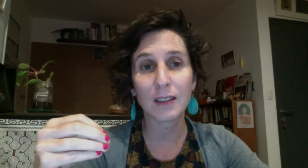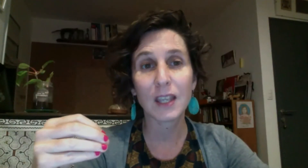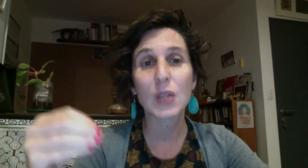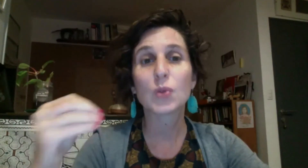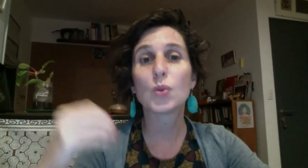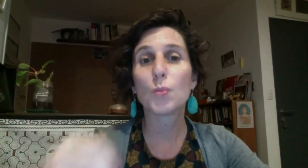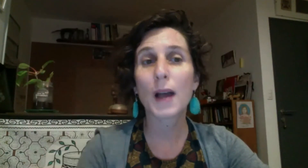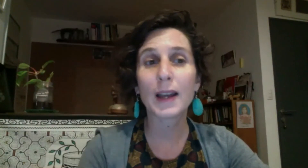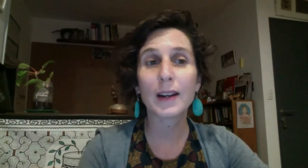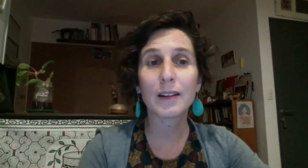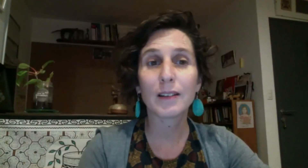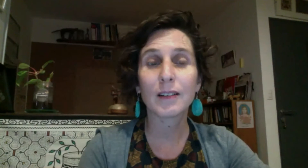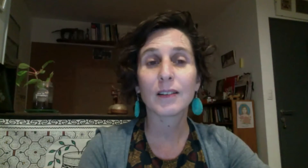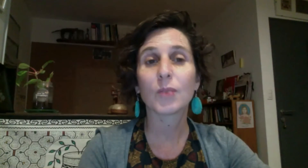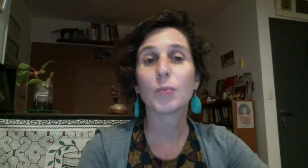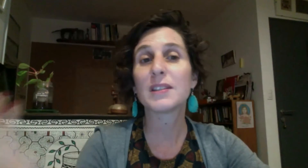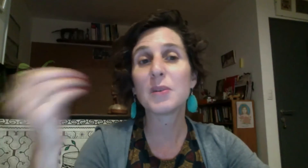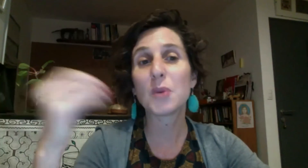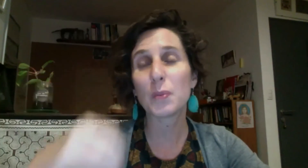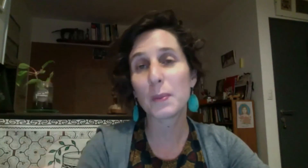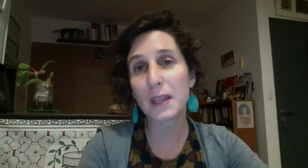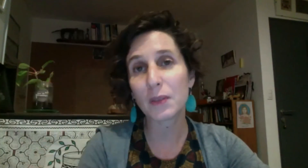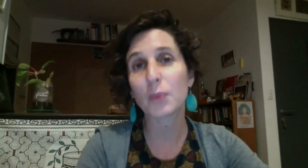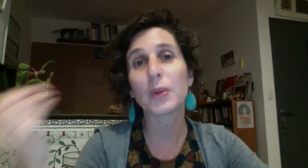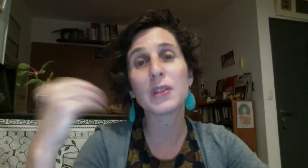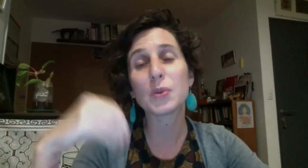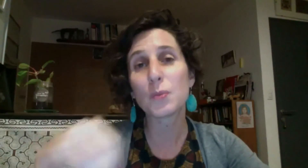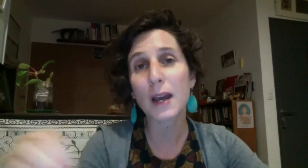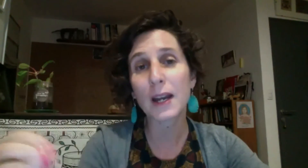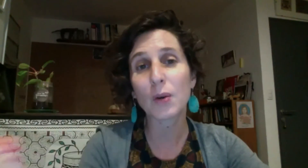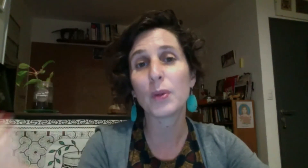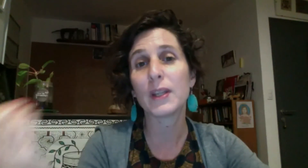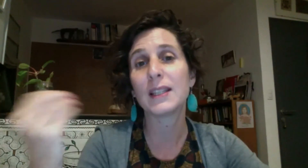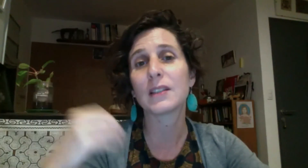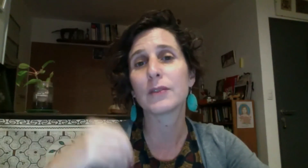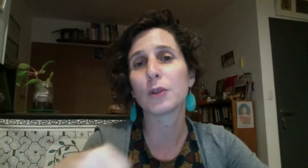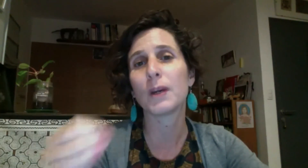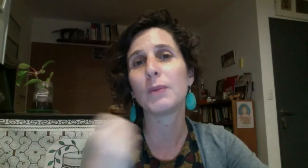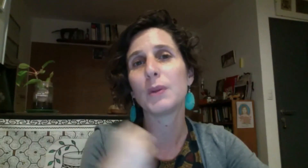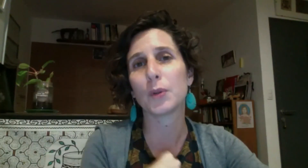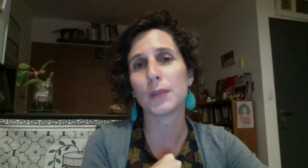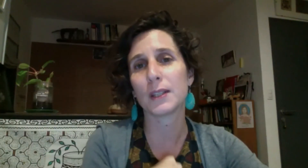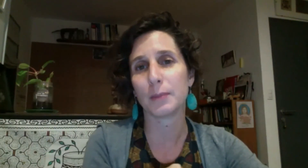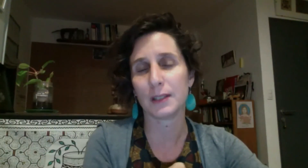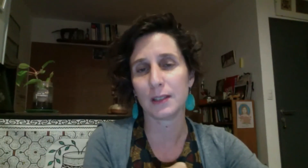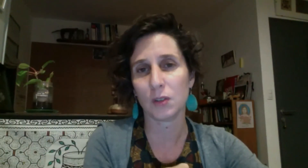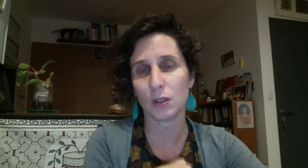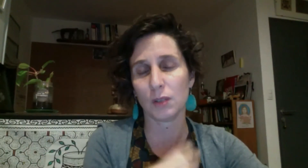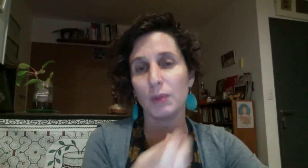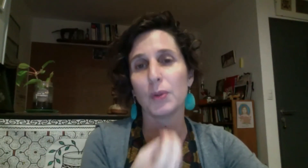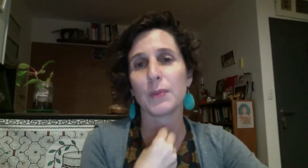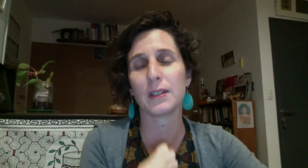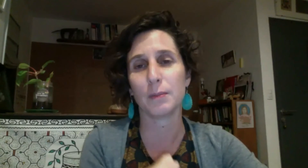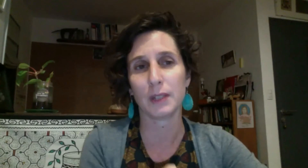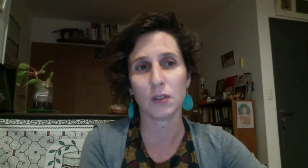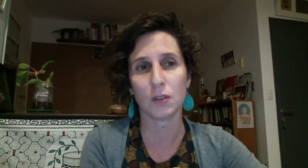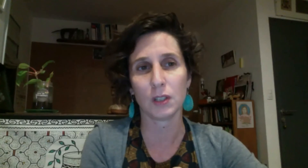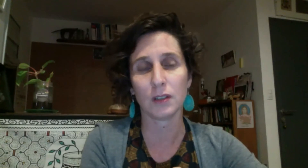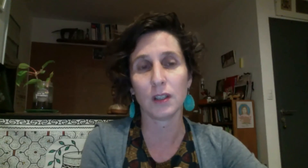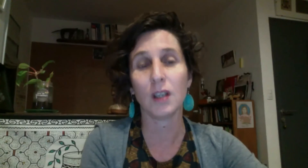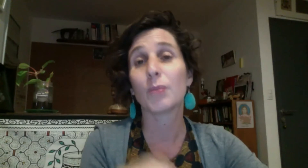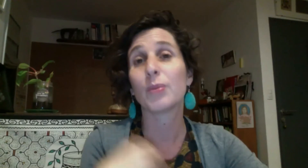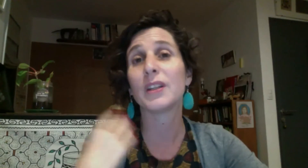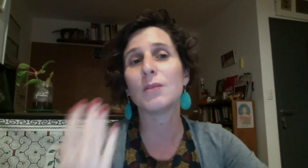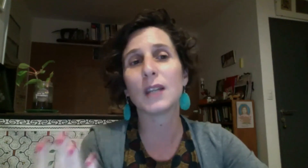posiblemente sumar, puede ser un complemento, puede sumar o puede transformar mis propias apreciaciones, mis propias